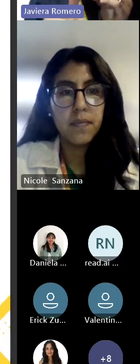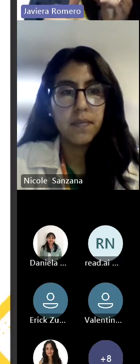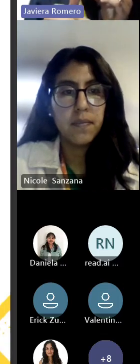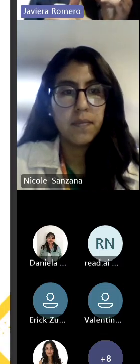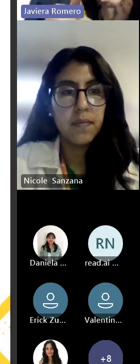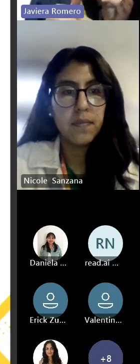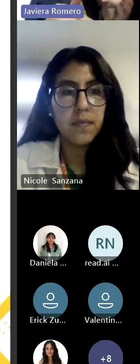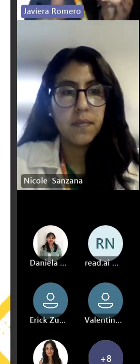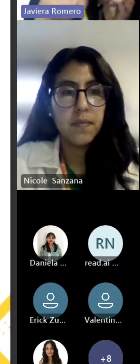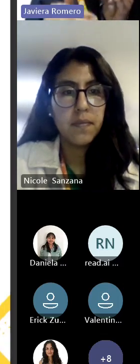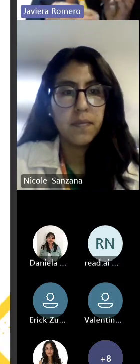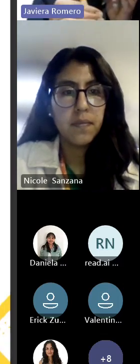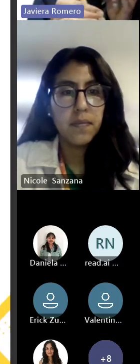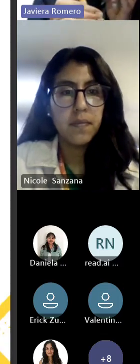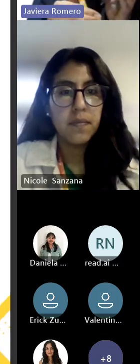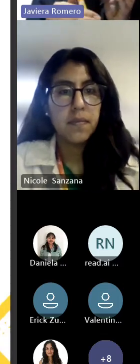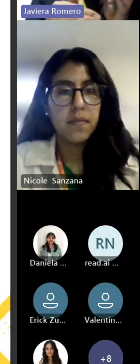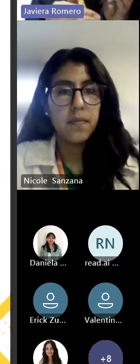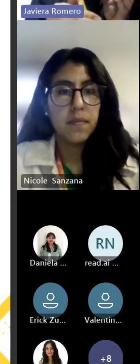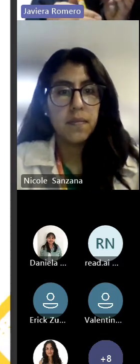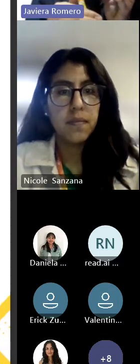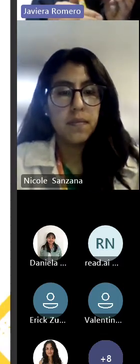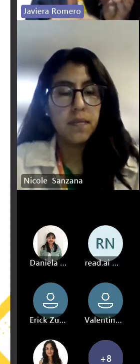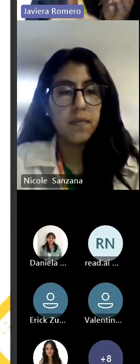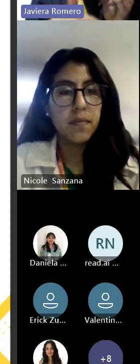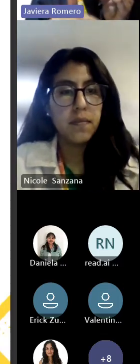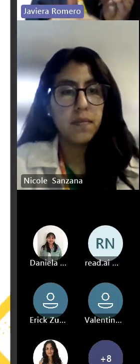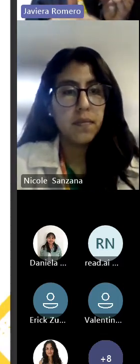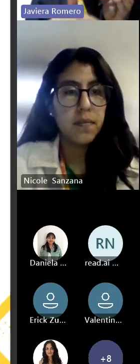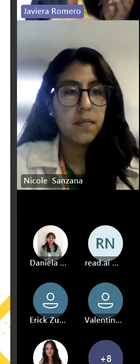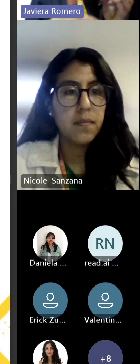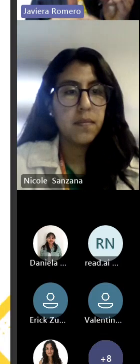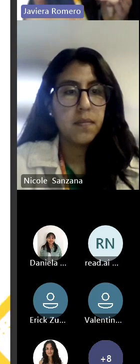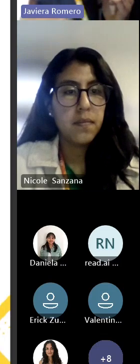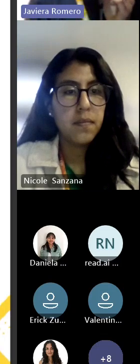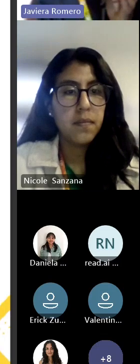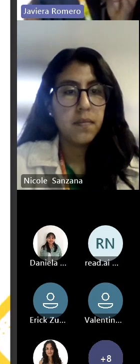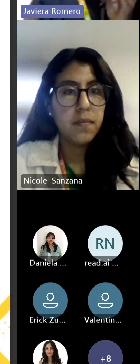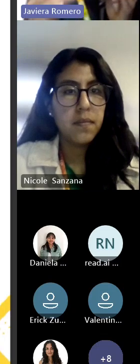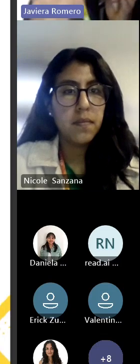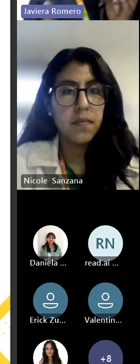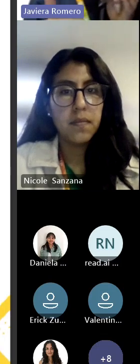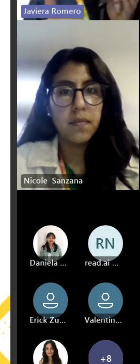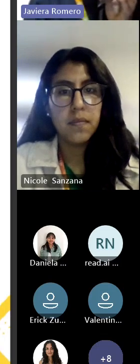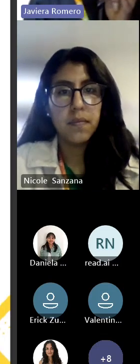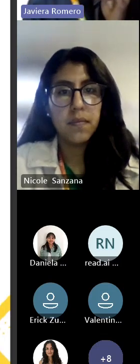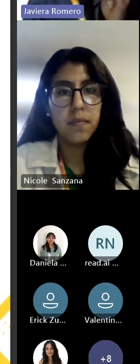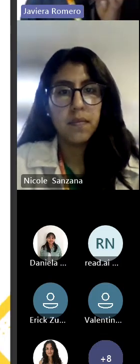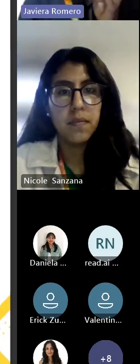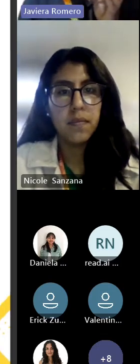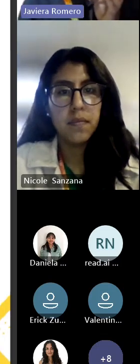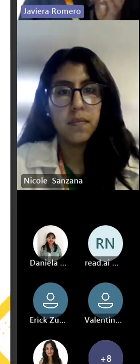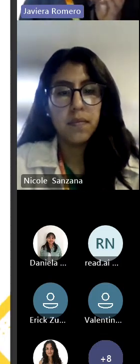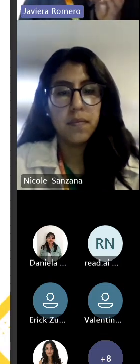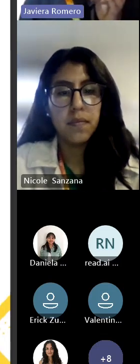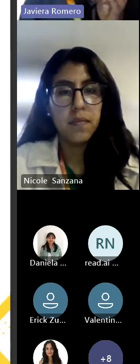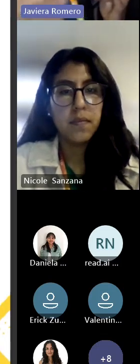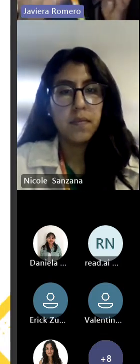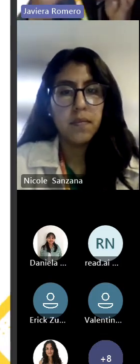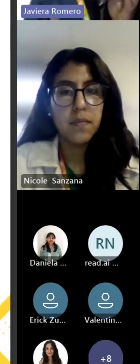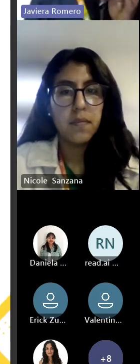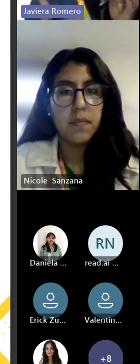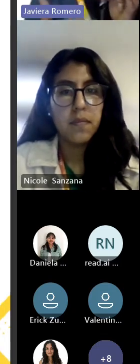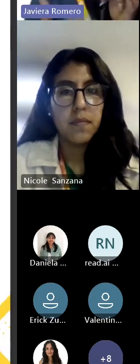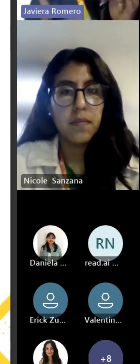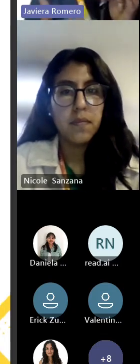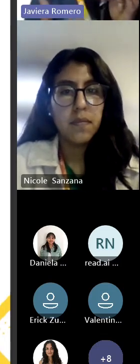de suicidio. Por tanto, ahí es súper relevante que se informe a los padres o apoderados para derivar a la red de salud y para